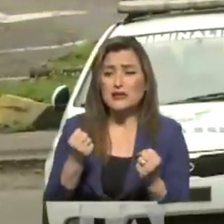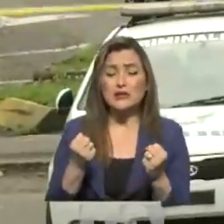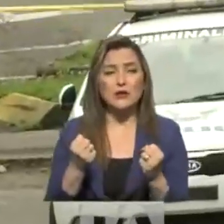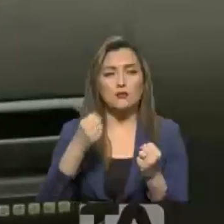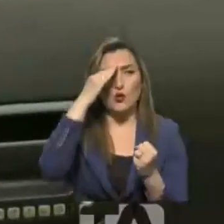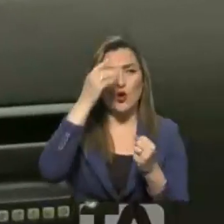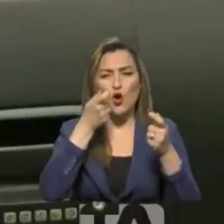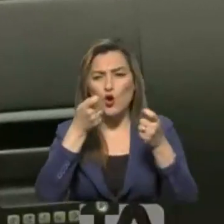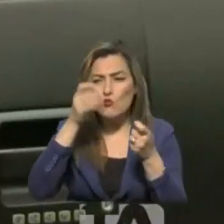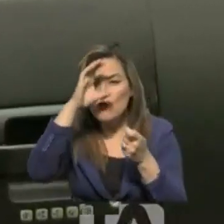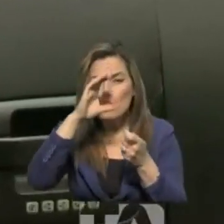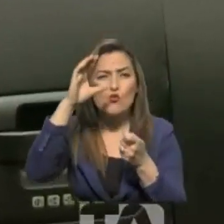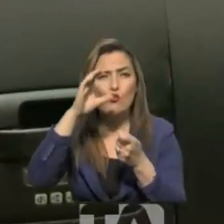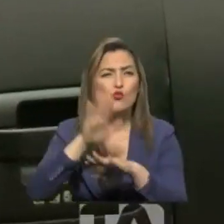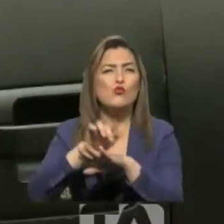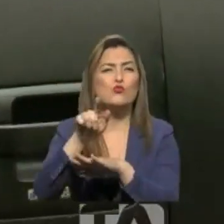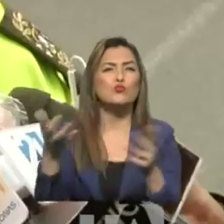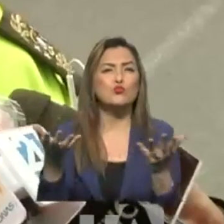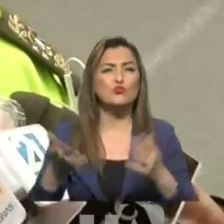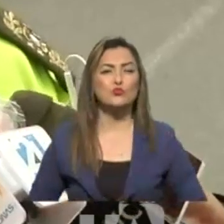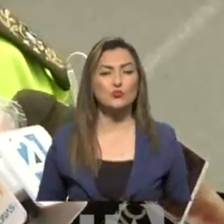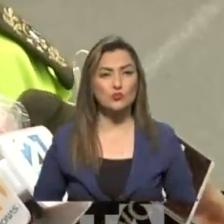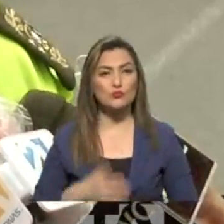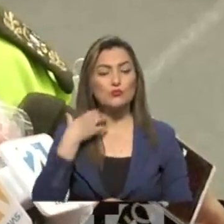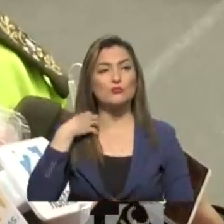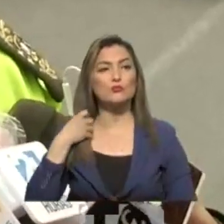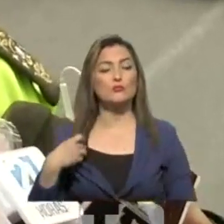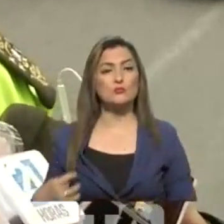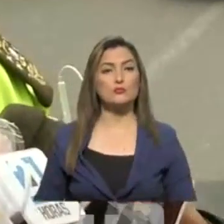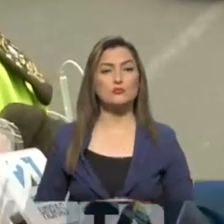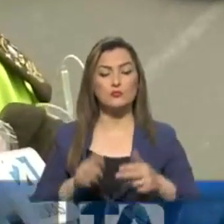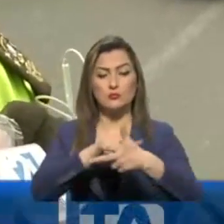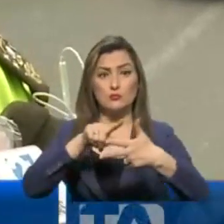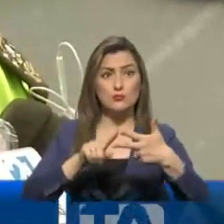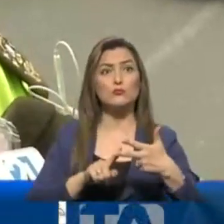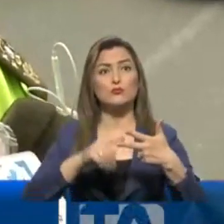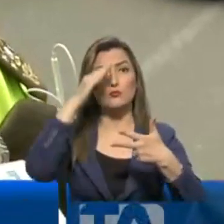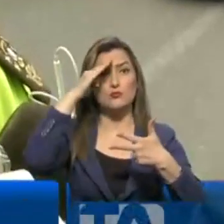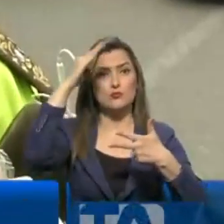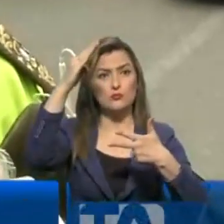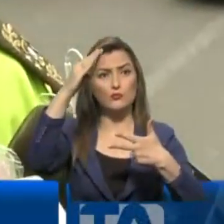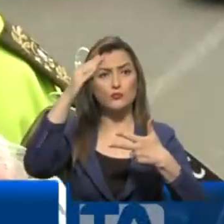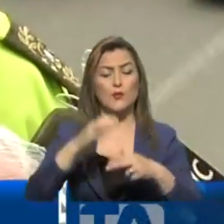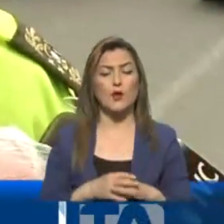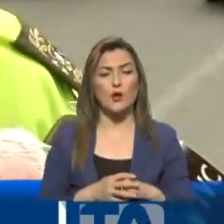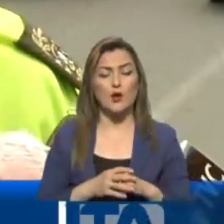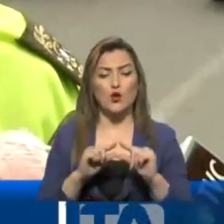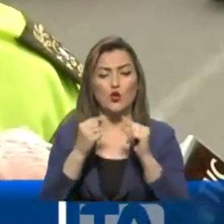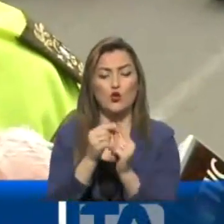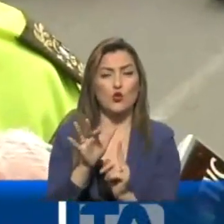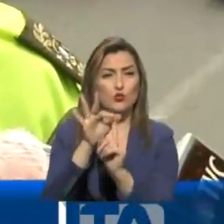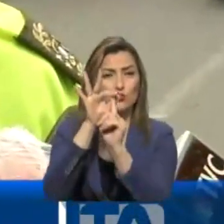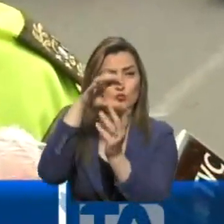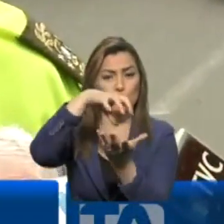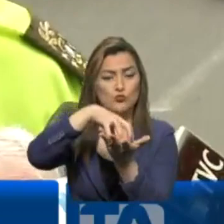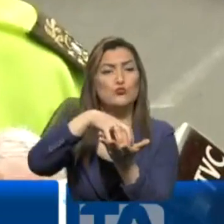contingente policial para dar con el paradero de los culpables. Se han desplegado los 3 ejes policiales, más las unidades especiales y las